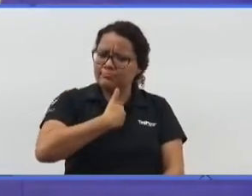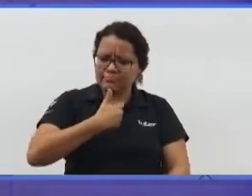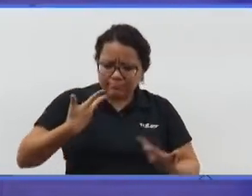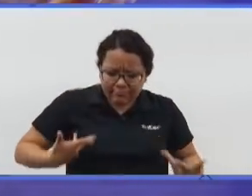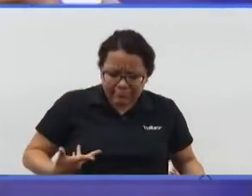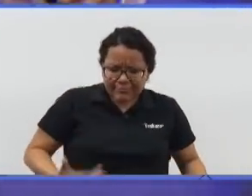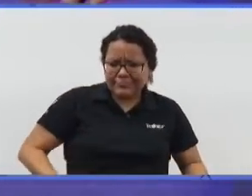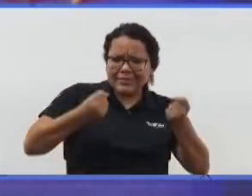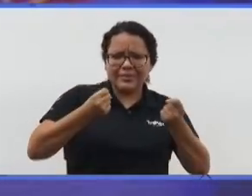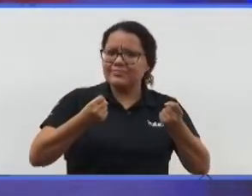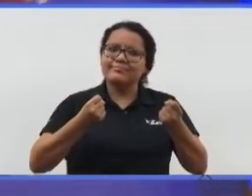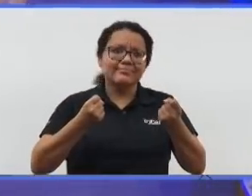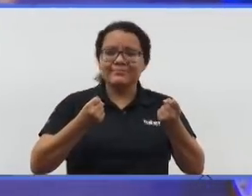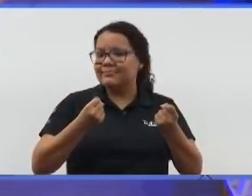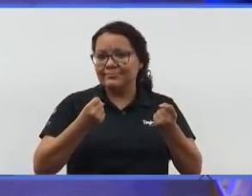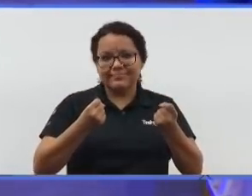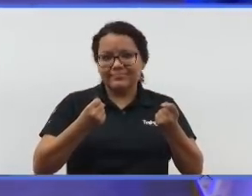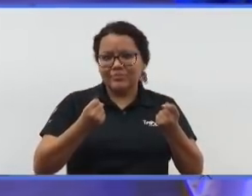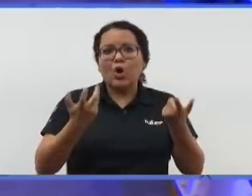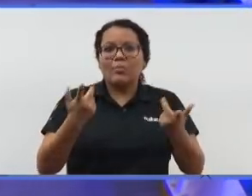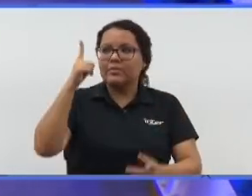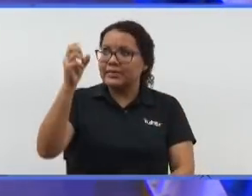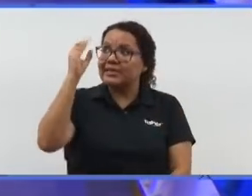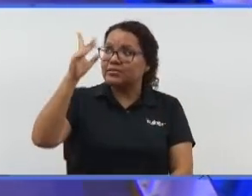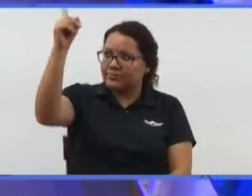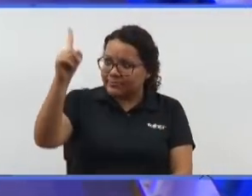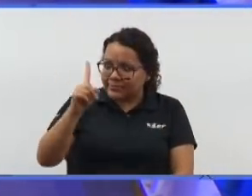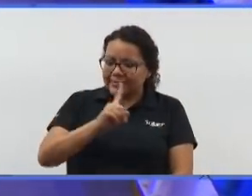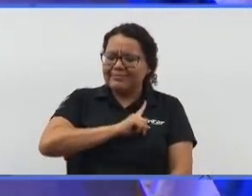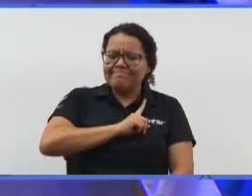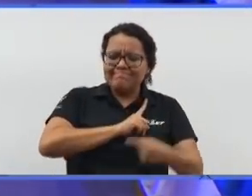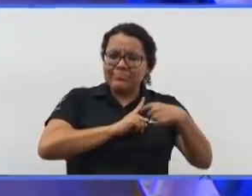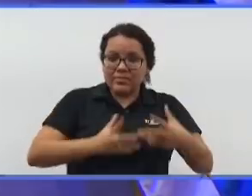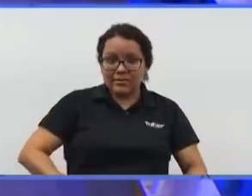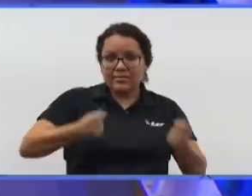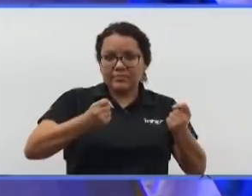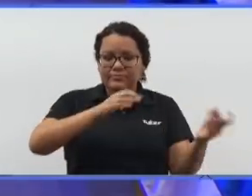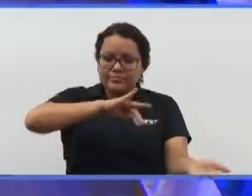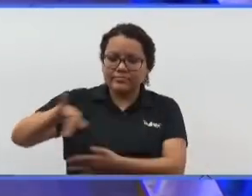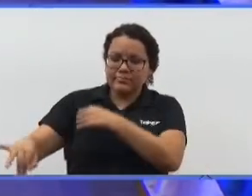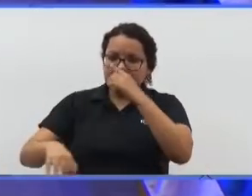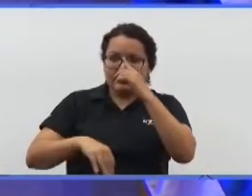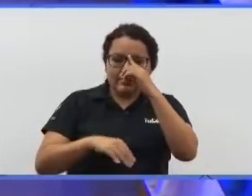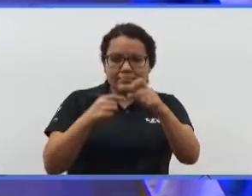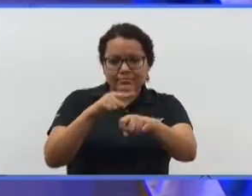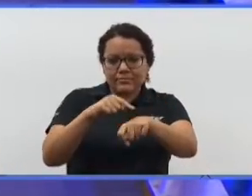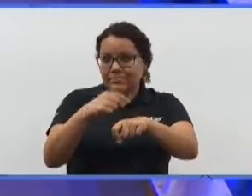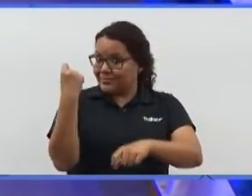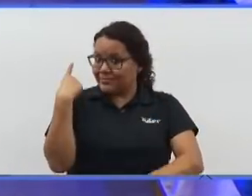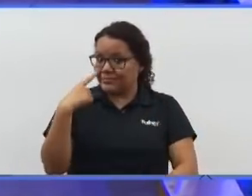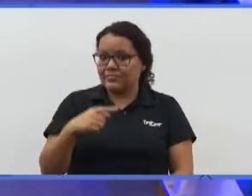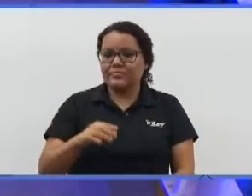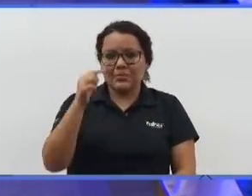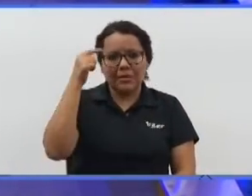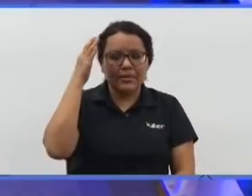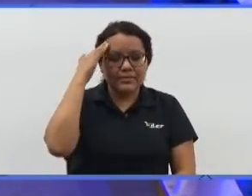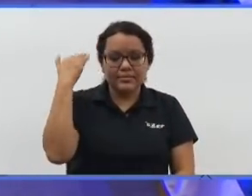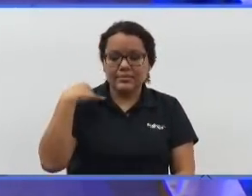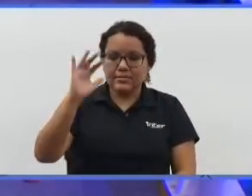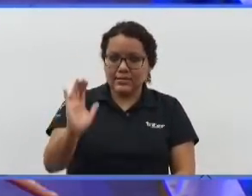nació para nosotros por medio de cristo acabo de recibir a una chiquita de escuela bíblica